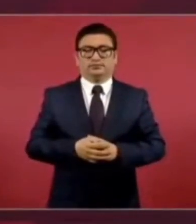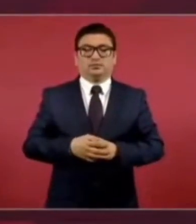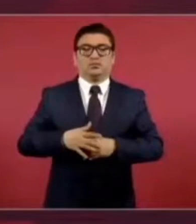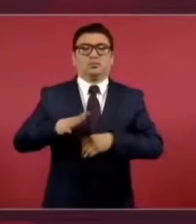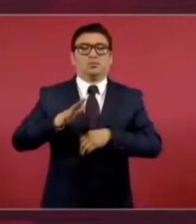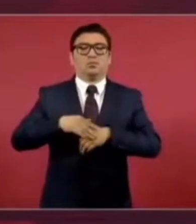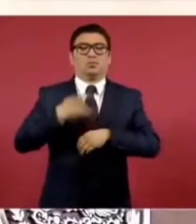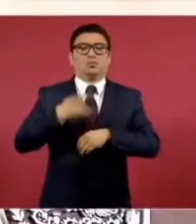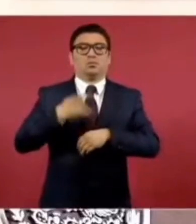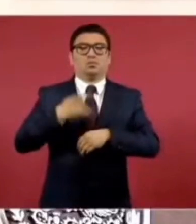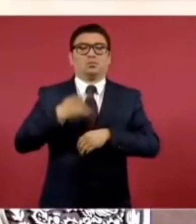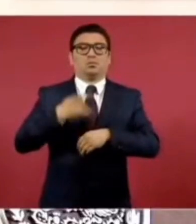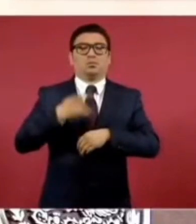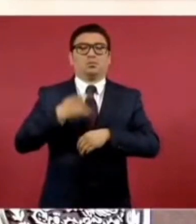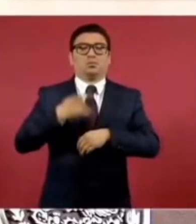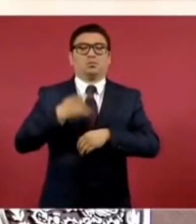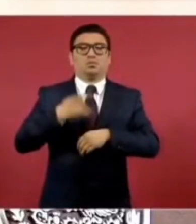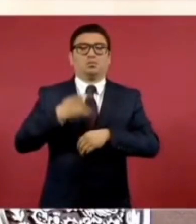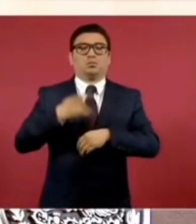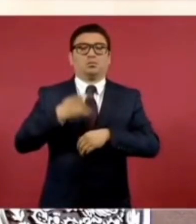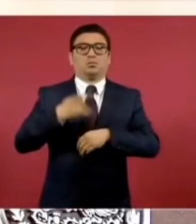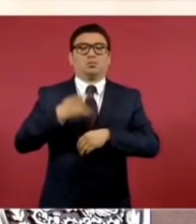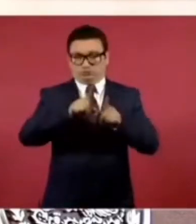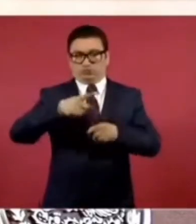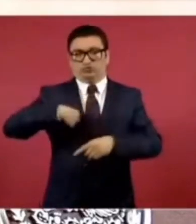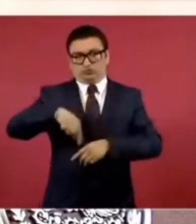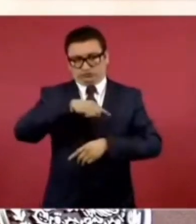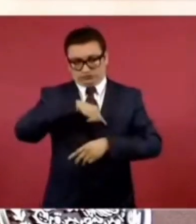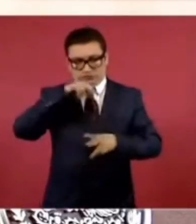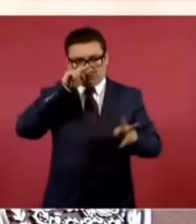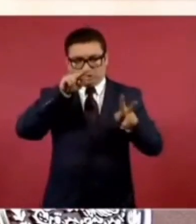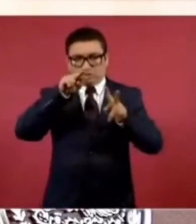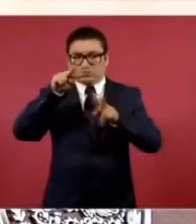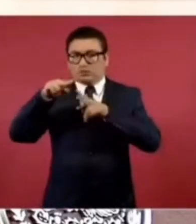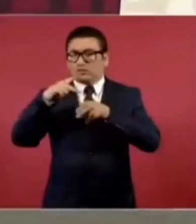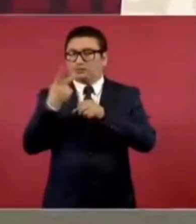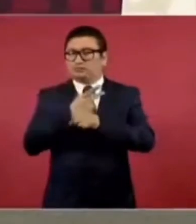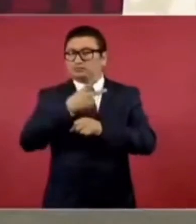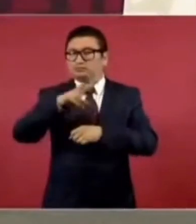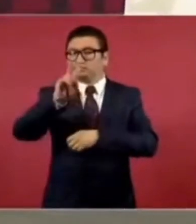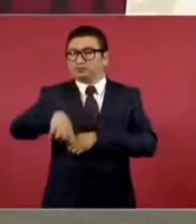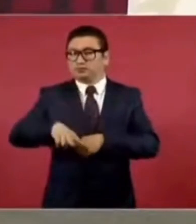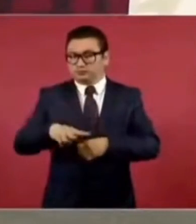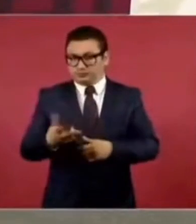porque también hay que ver las cosas como son.